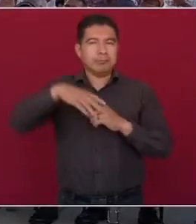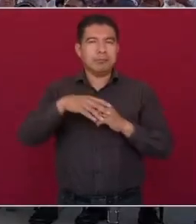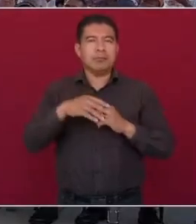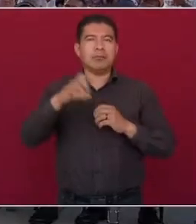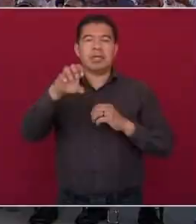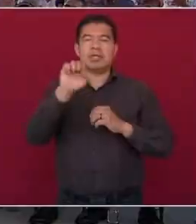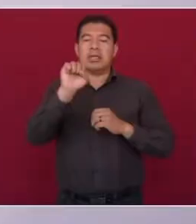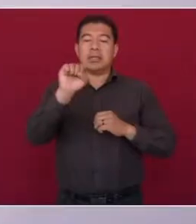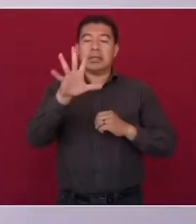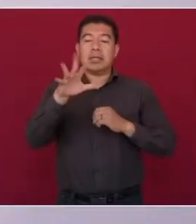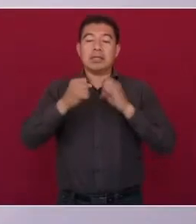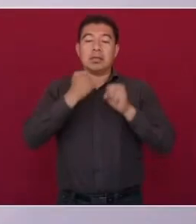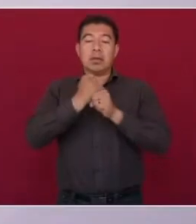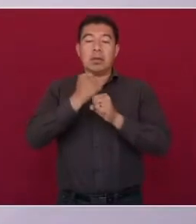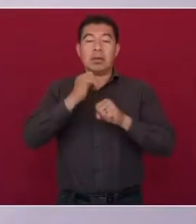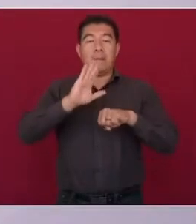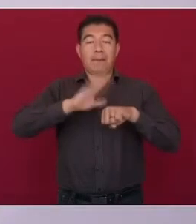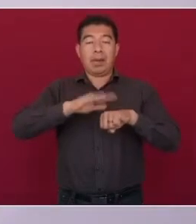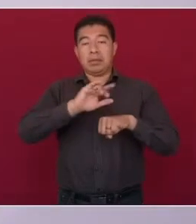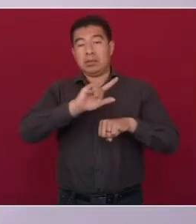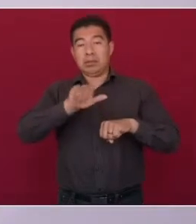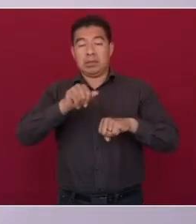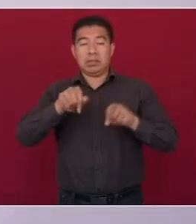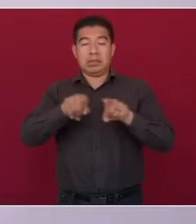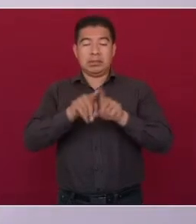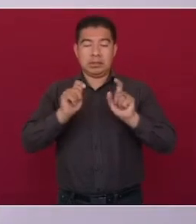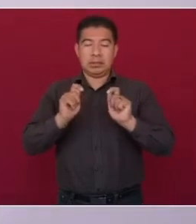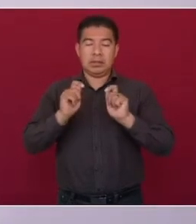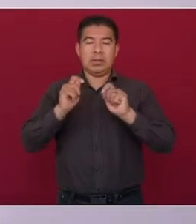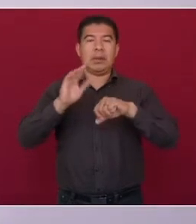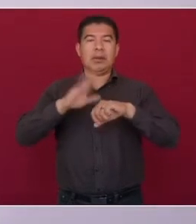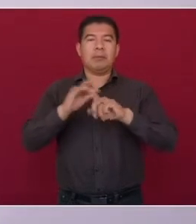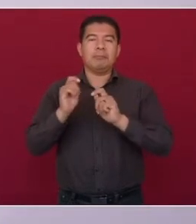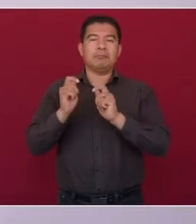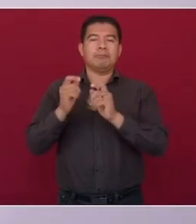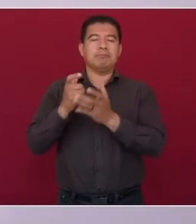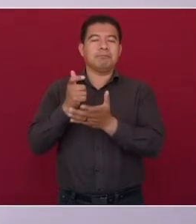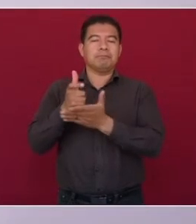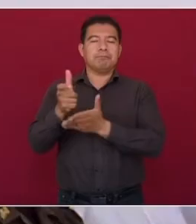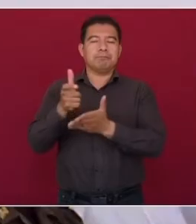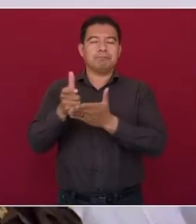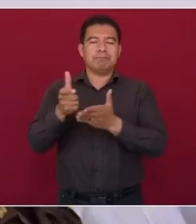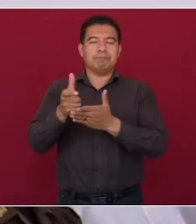después de los 65 años tienen